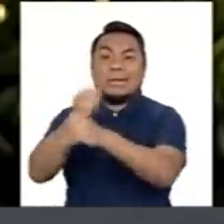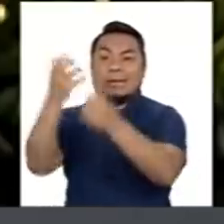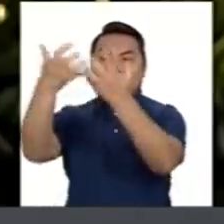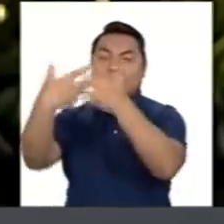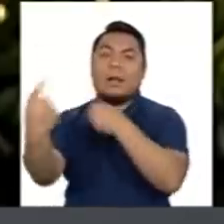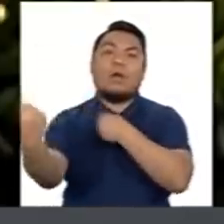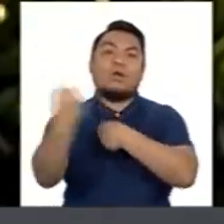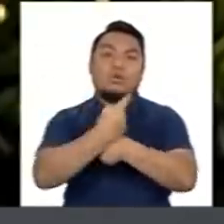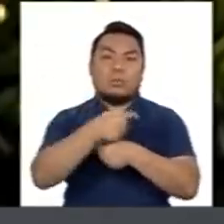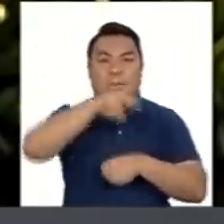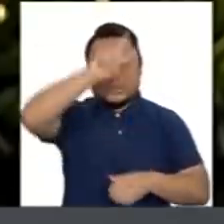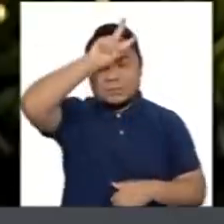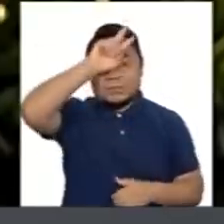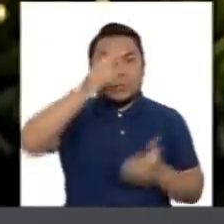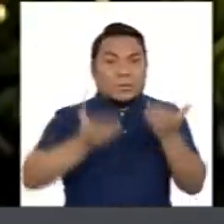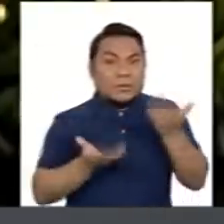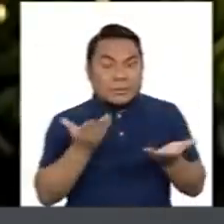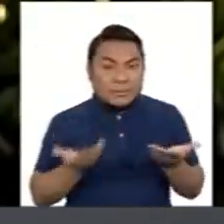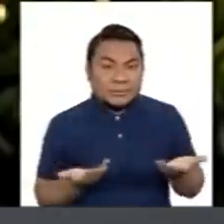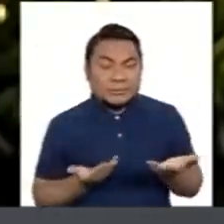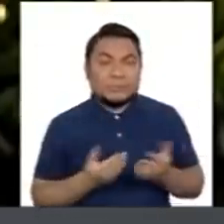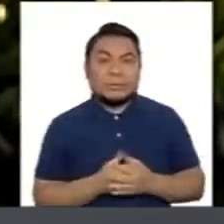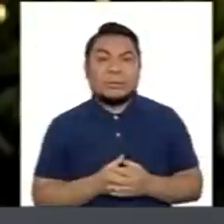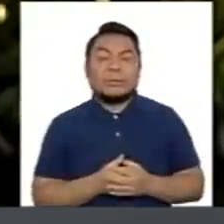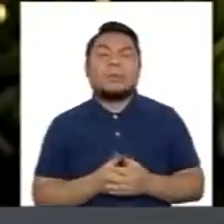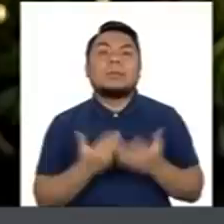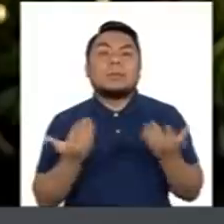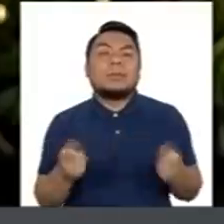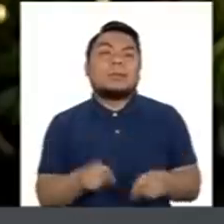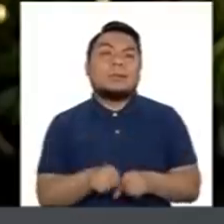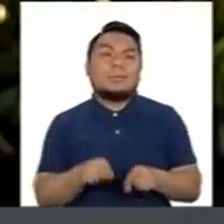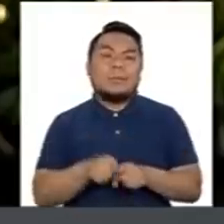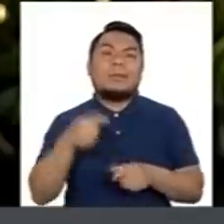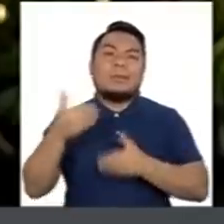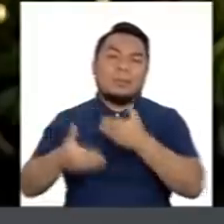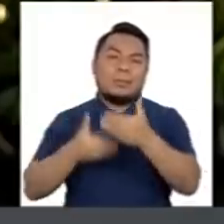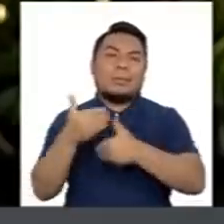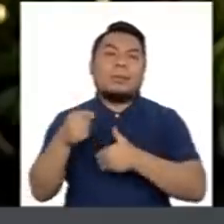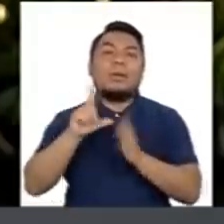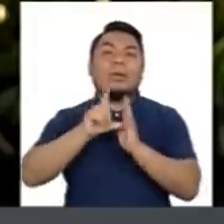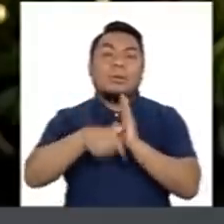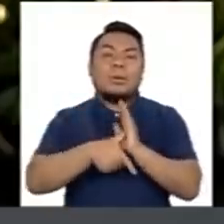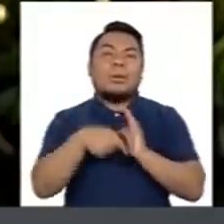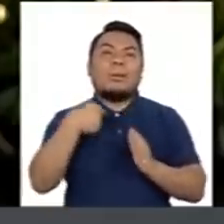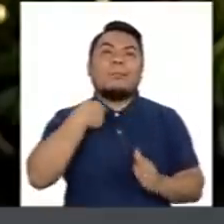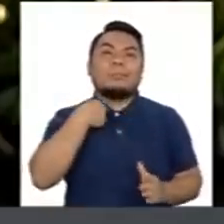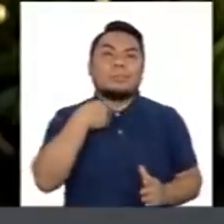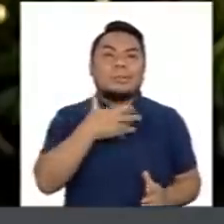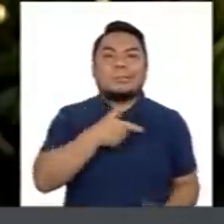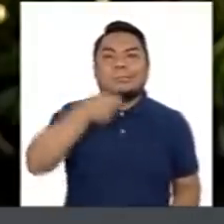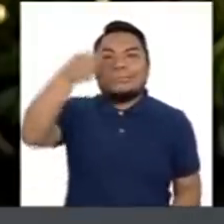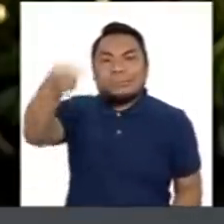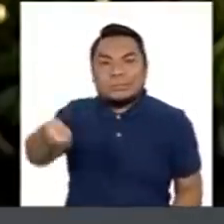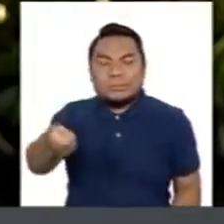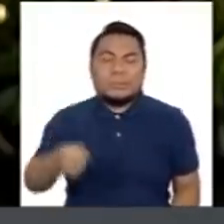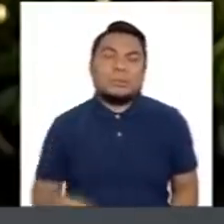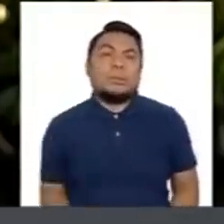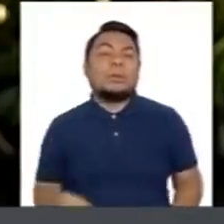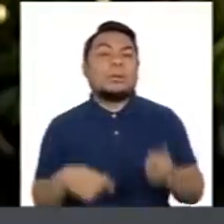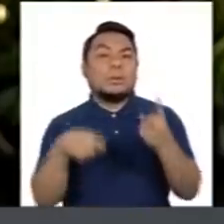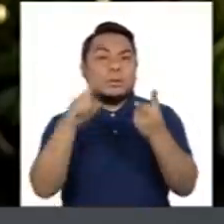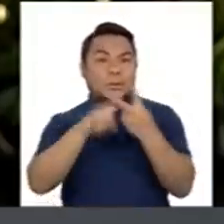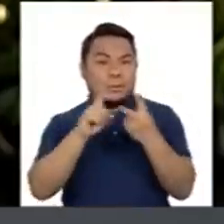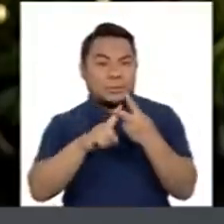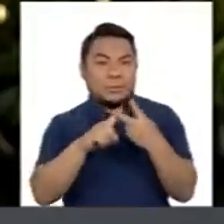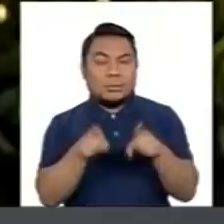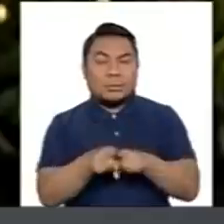tribunal arbitral, en este caso el SIADI, y obviamente seguramente con una fuerte reparación. Y por otro lado también,